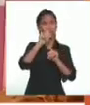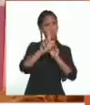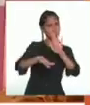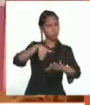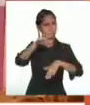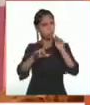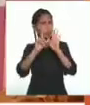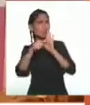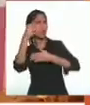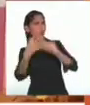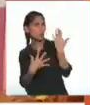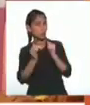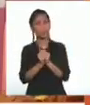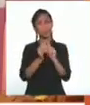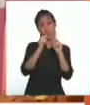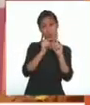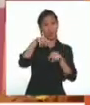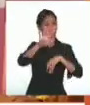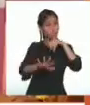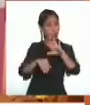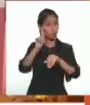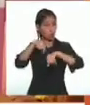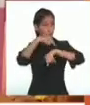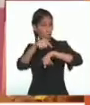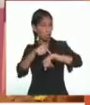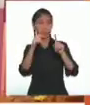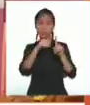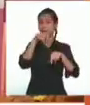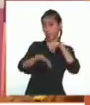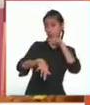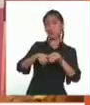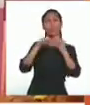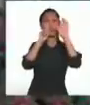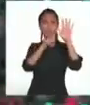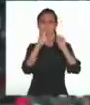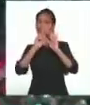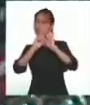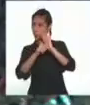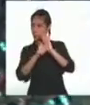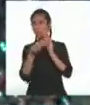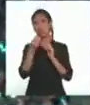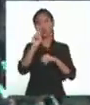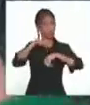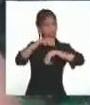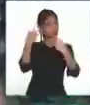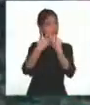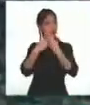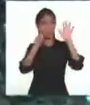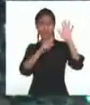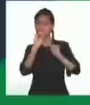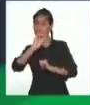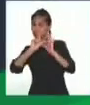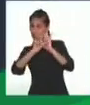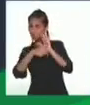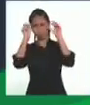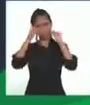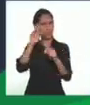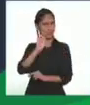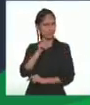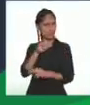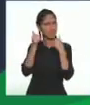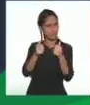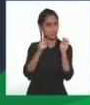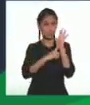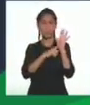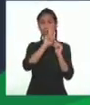1 hora, entonces caminó 60 minutos, porque 1 hora tiene 60 minutos. Eso es correcto, Yari. Si vemos el reloj, cada número que se